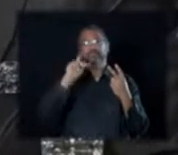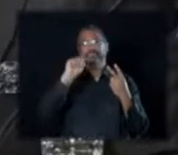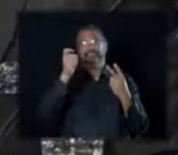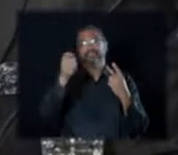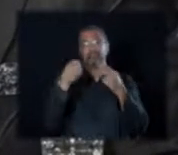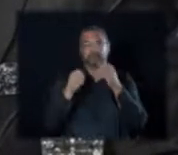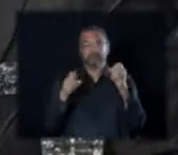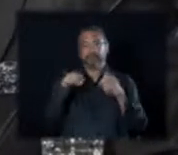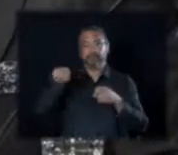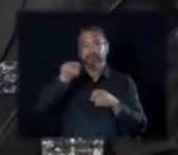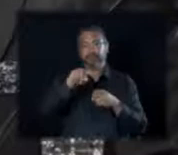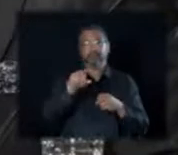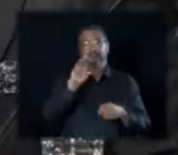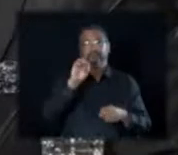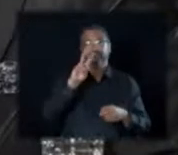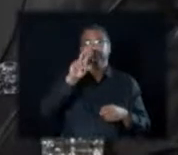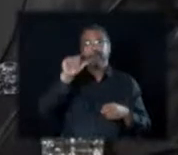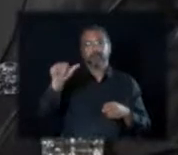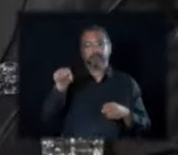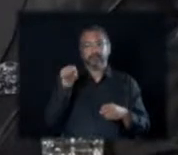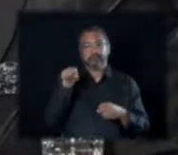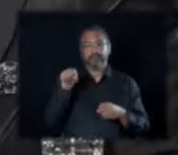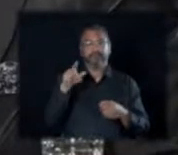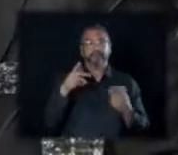Acosta Febo, que vengan.